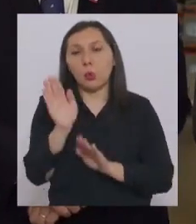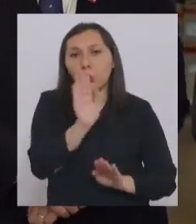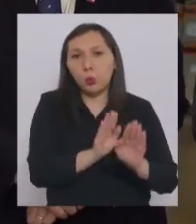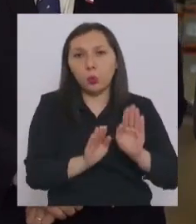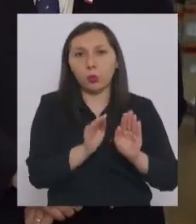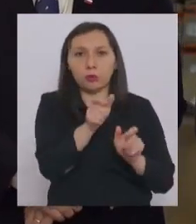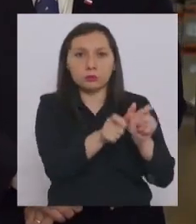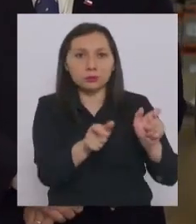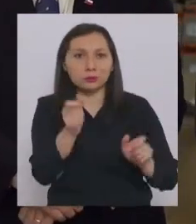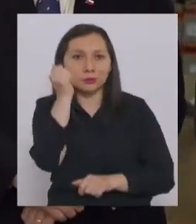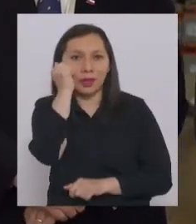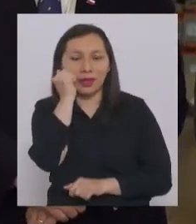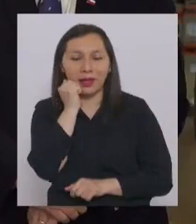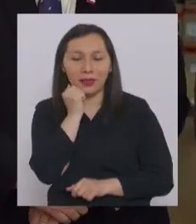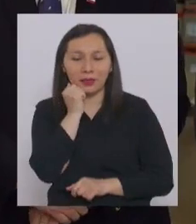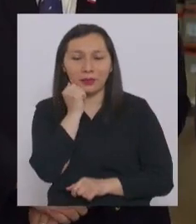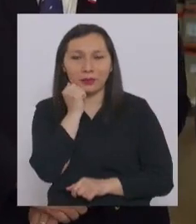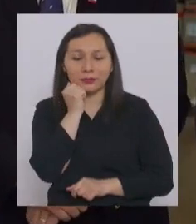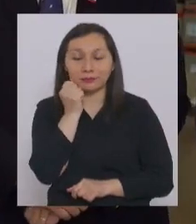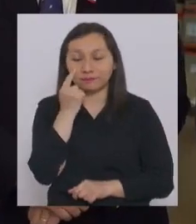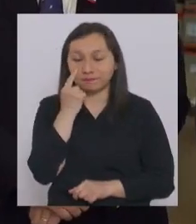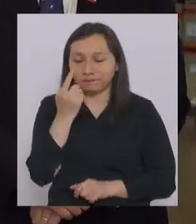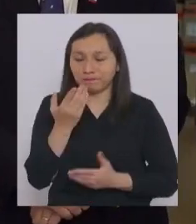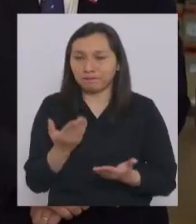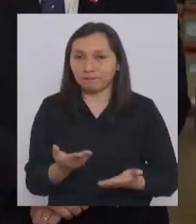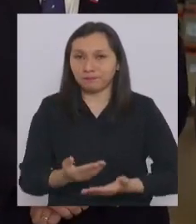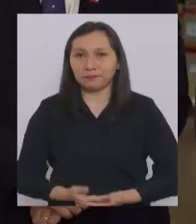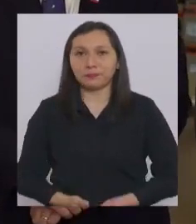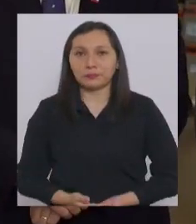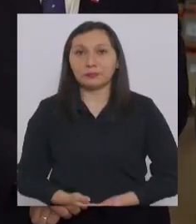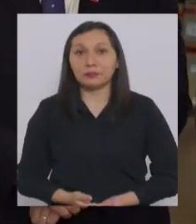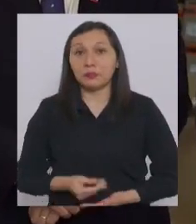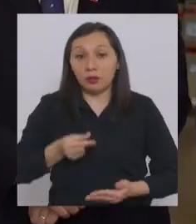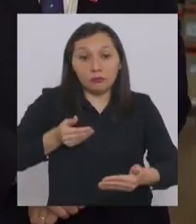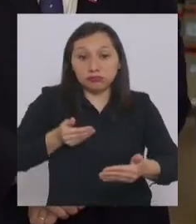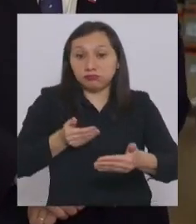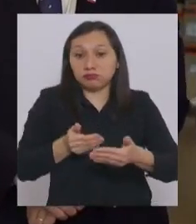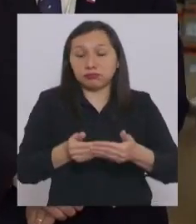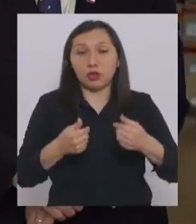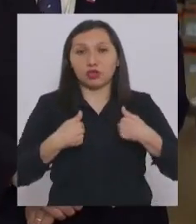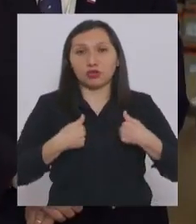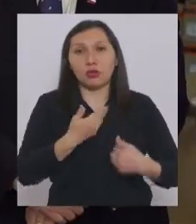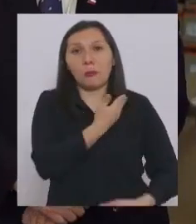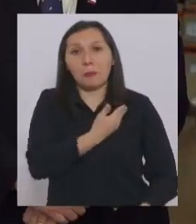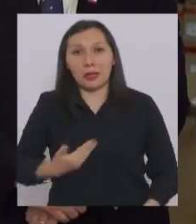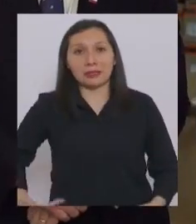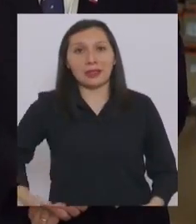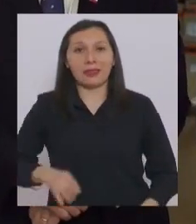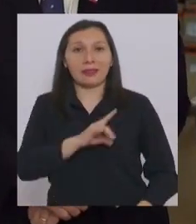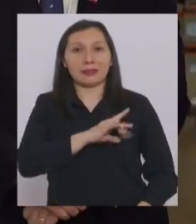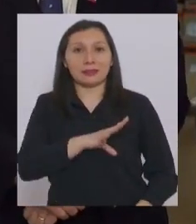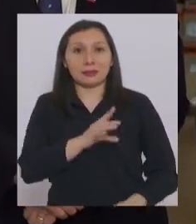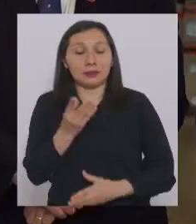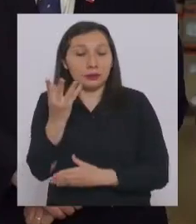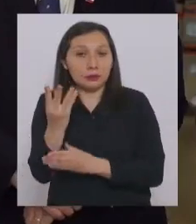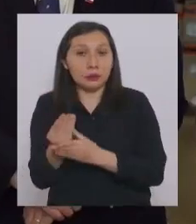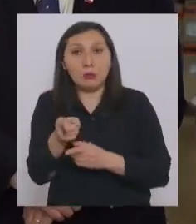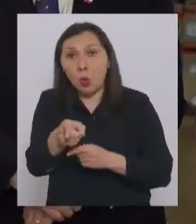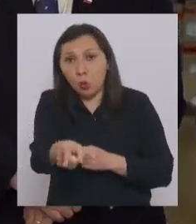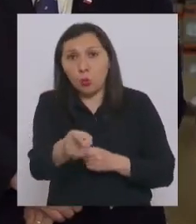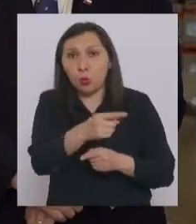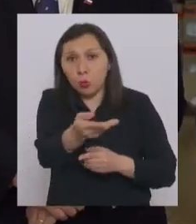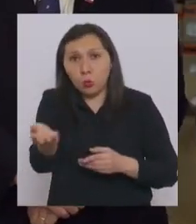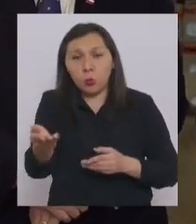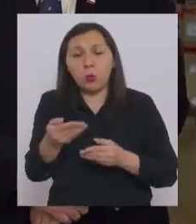protegiendo a sus seres queridos. Mire, me quedan pocos días como presidente de Chile, pero a ustedes les queda toda una vida